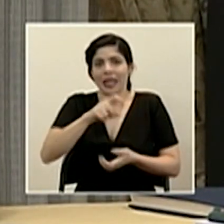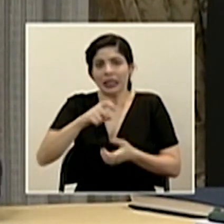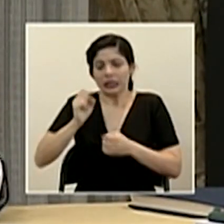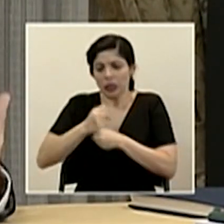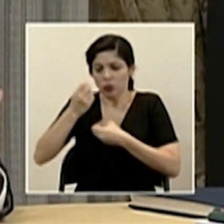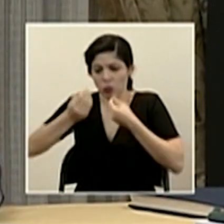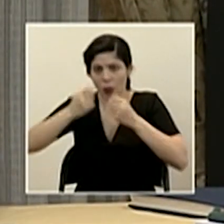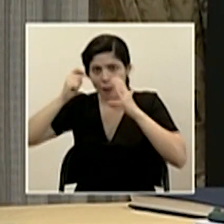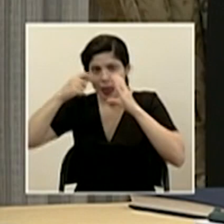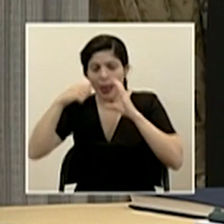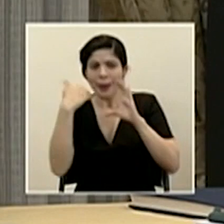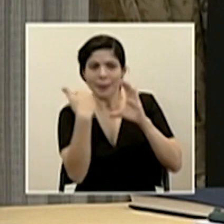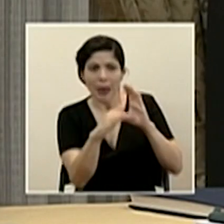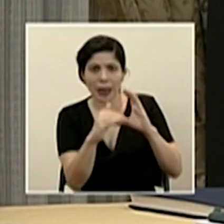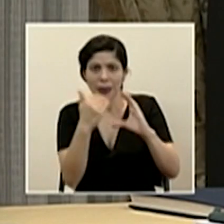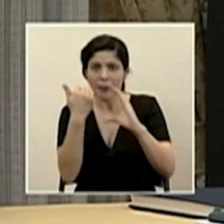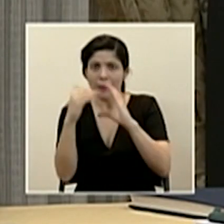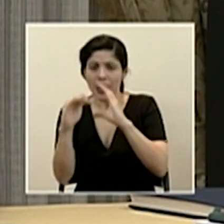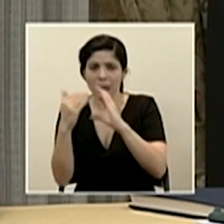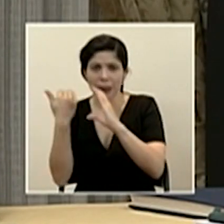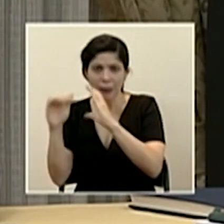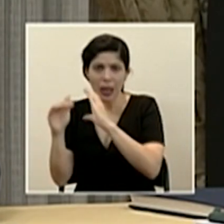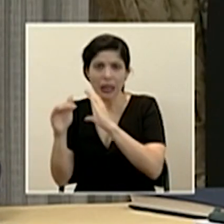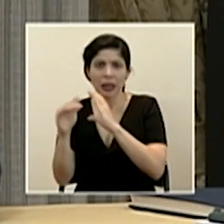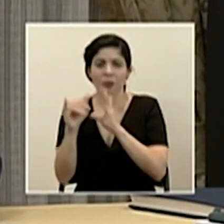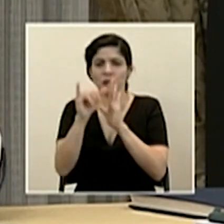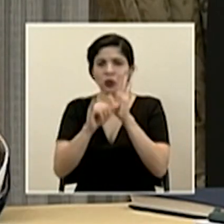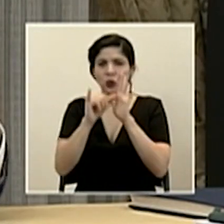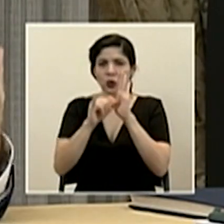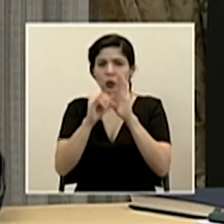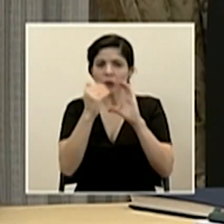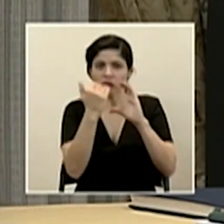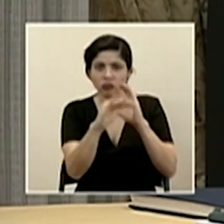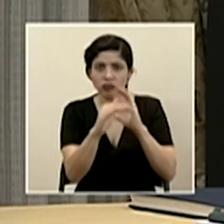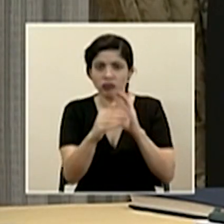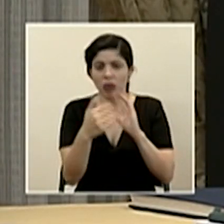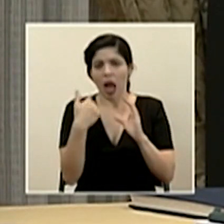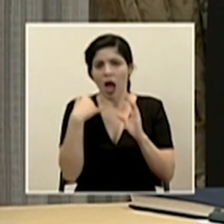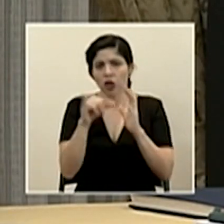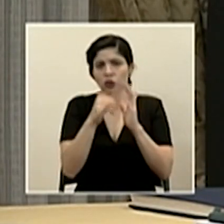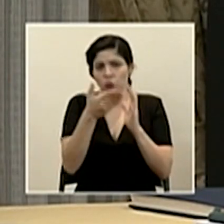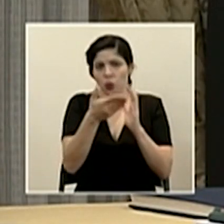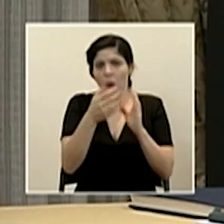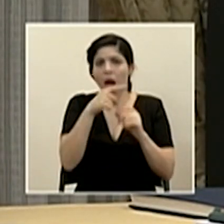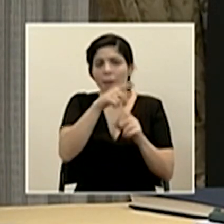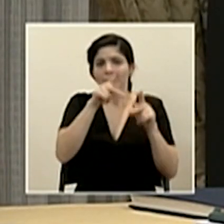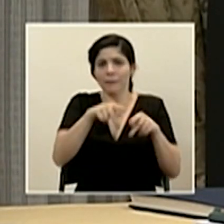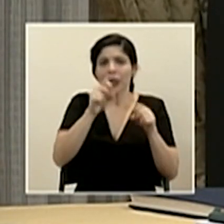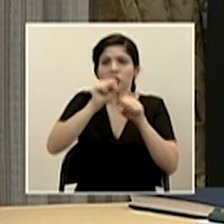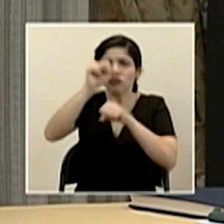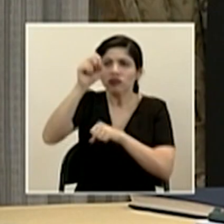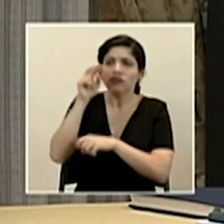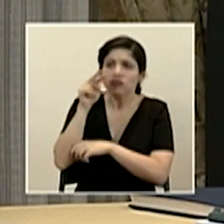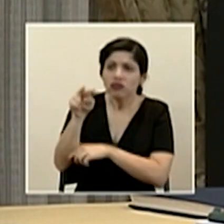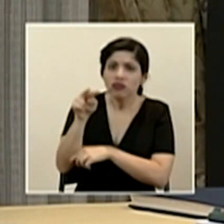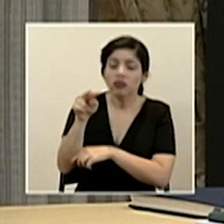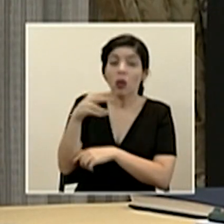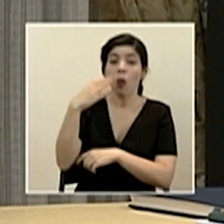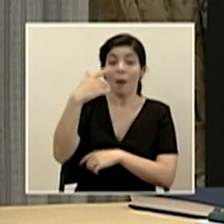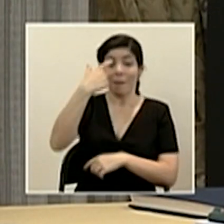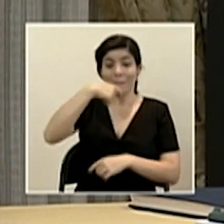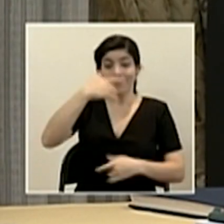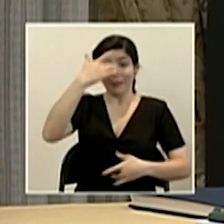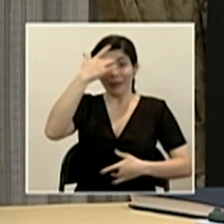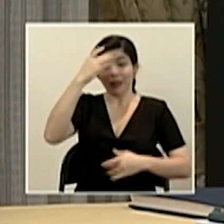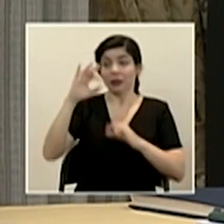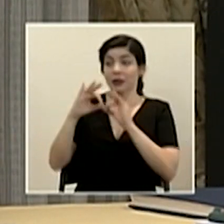personas. Se les mandan por YouTube, o sea, están disponibles en YouTube y luego los pacientes,